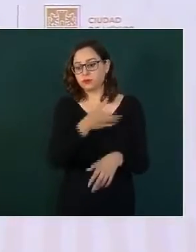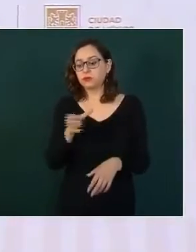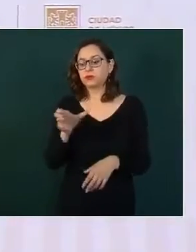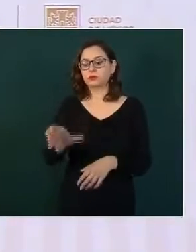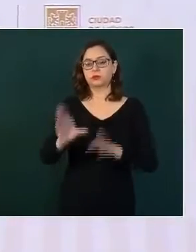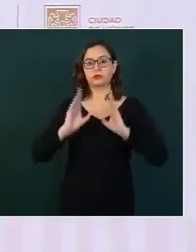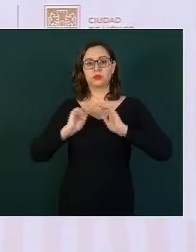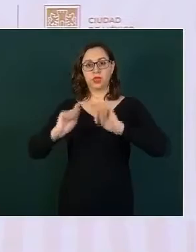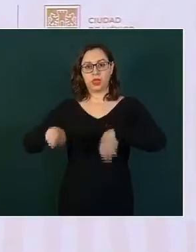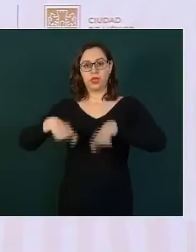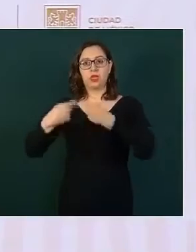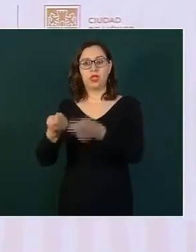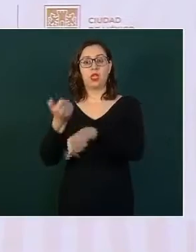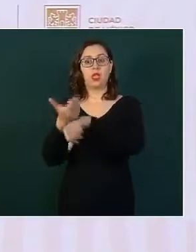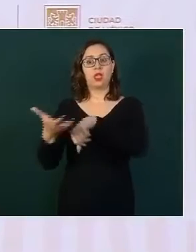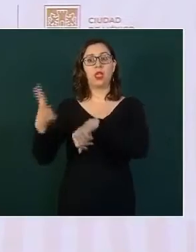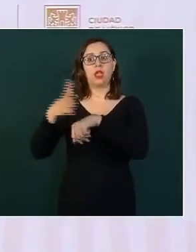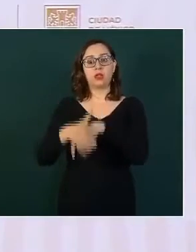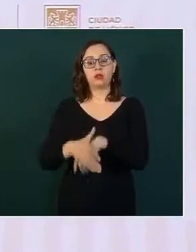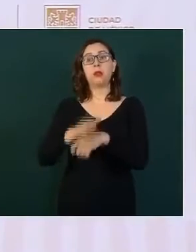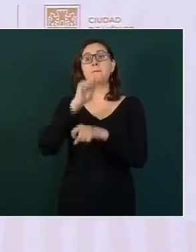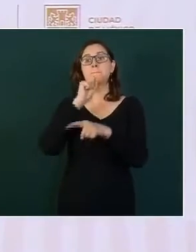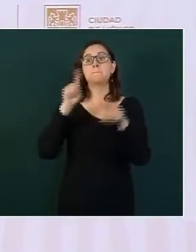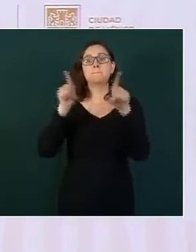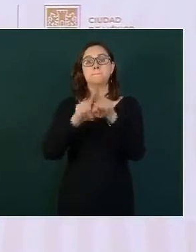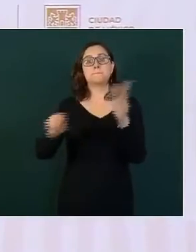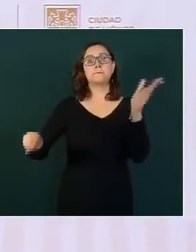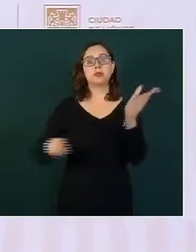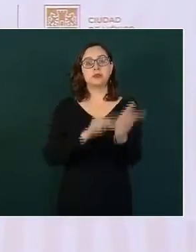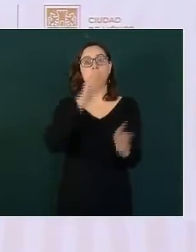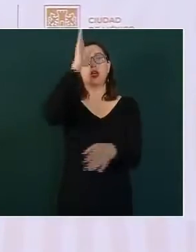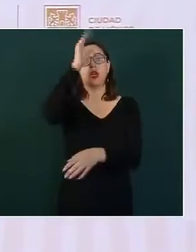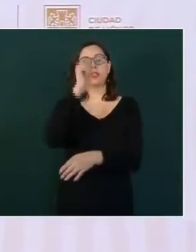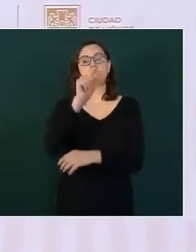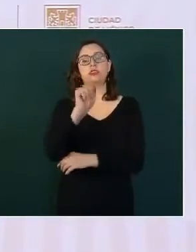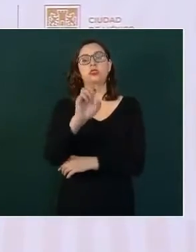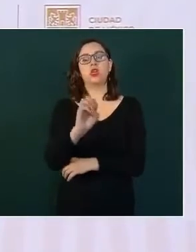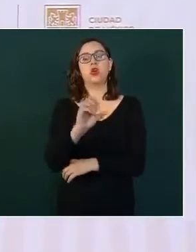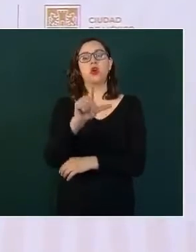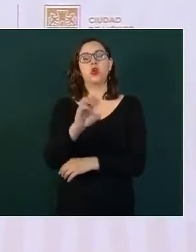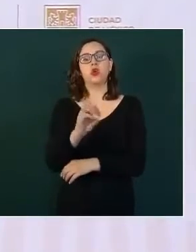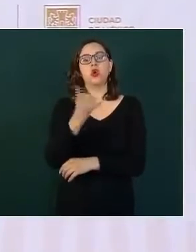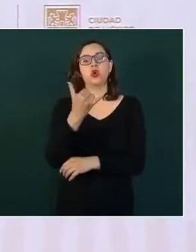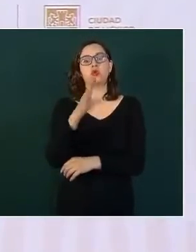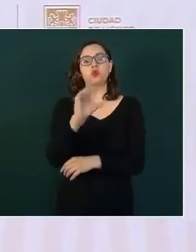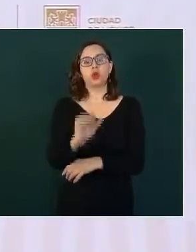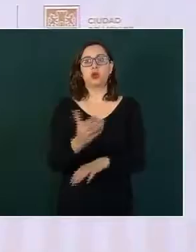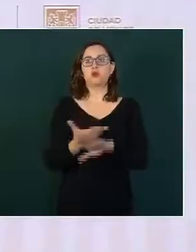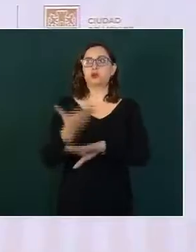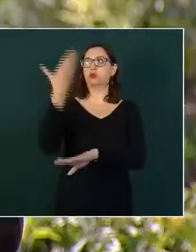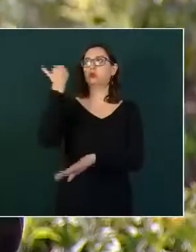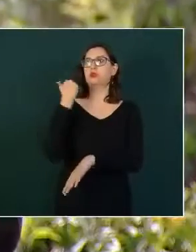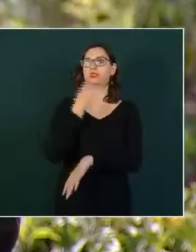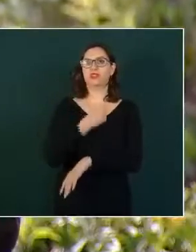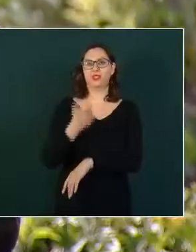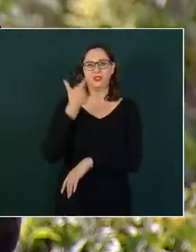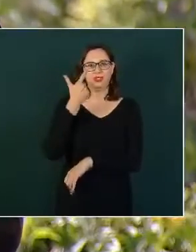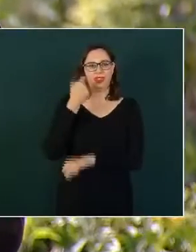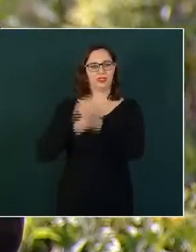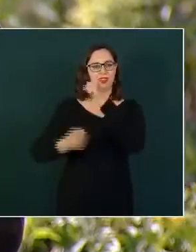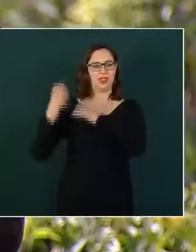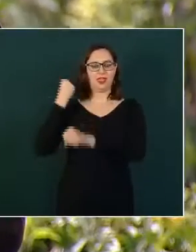Ejército Mexicano coincide con la firma de los tratados de Teoloyucan hace 107 años. Representa la